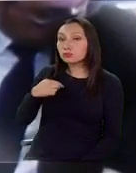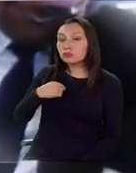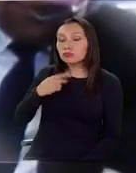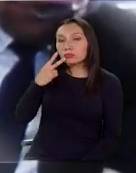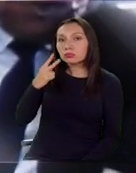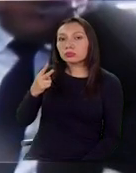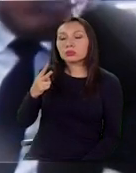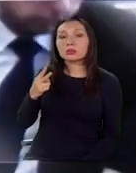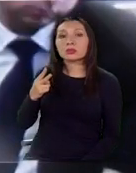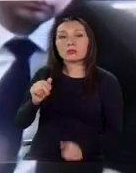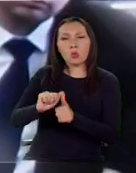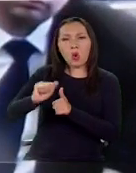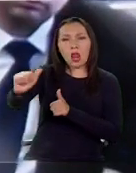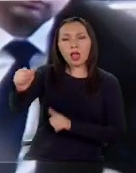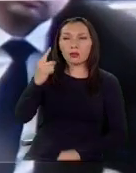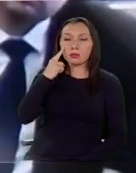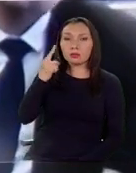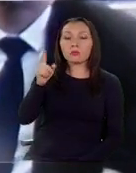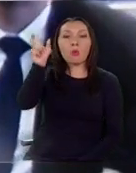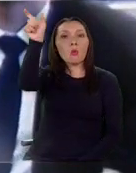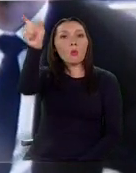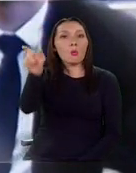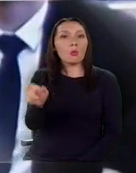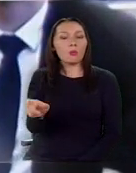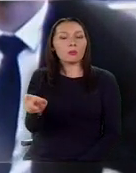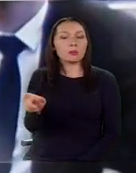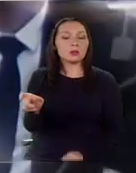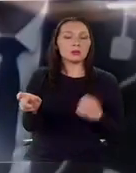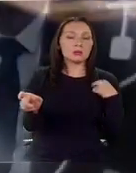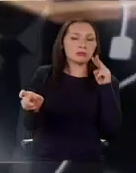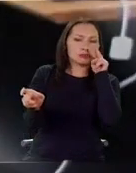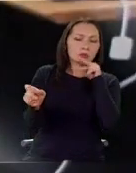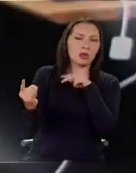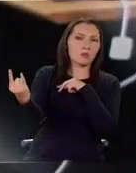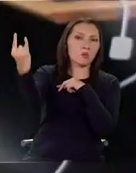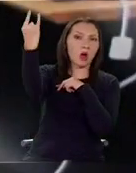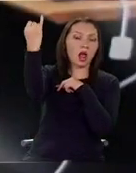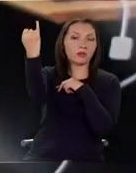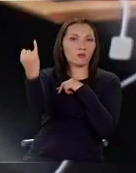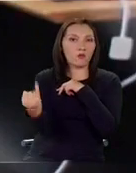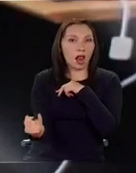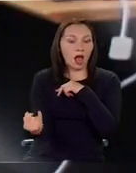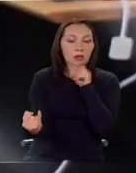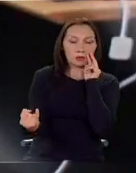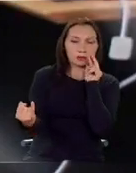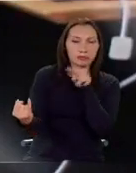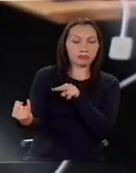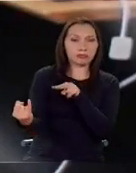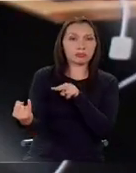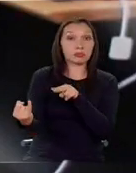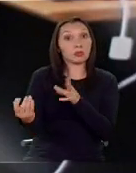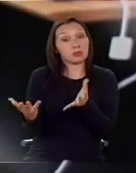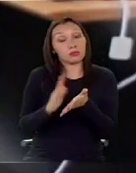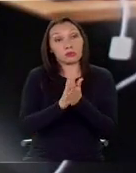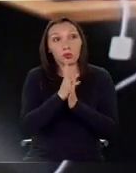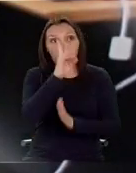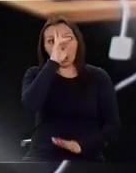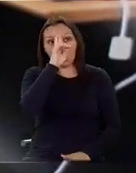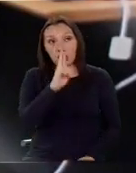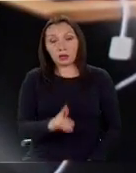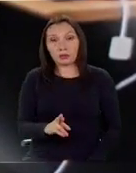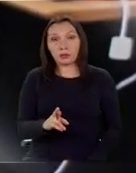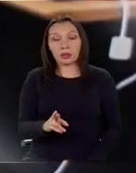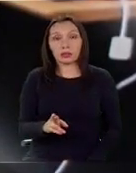se notaba a lo lejos que era una persona alta y delgada. Con todo respeto al